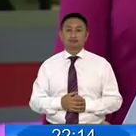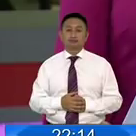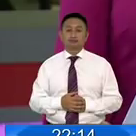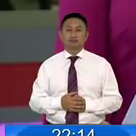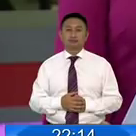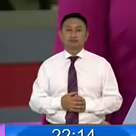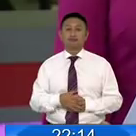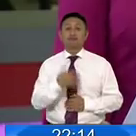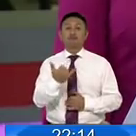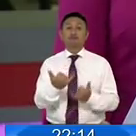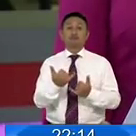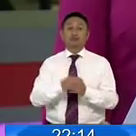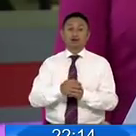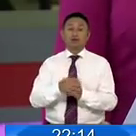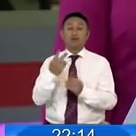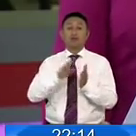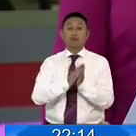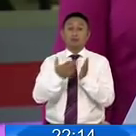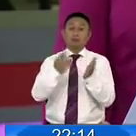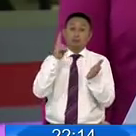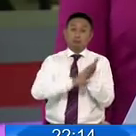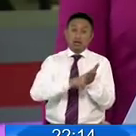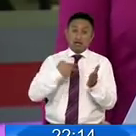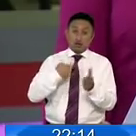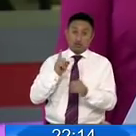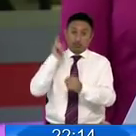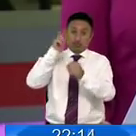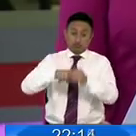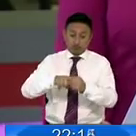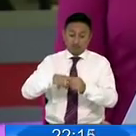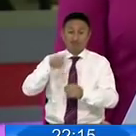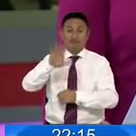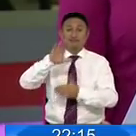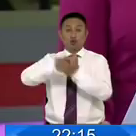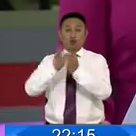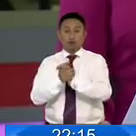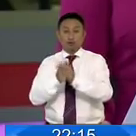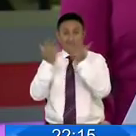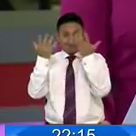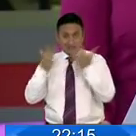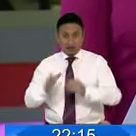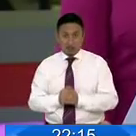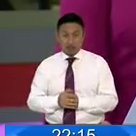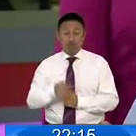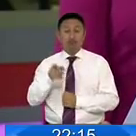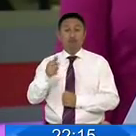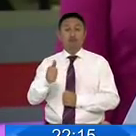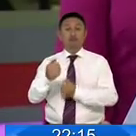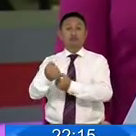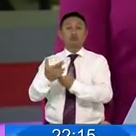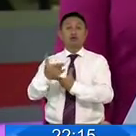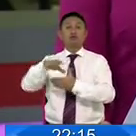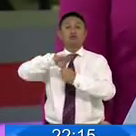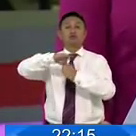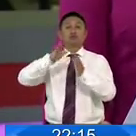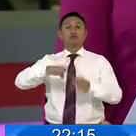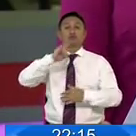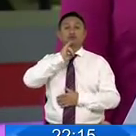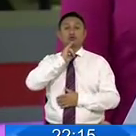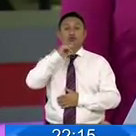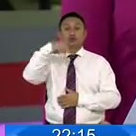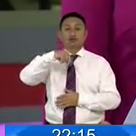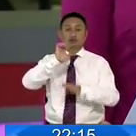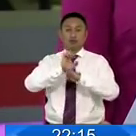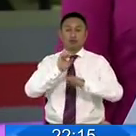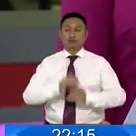denominada Lotería de Visas hacia los Estados Unidos culmina este 5 de noviembre, así lo informó la Embajada Americana en el